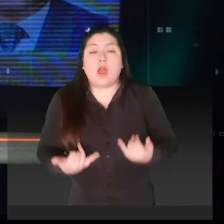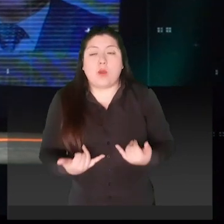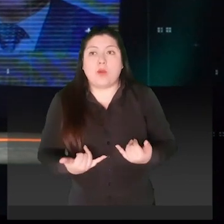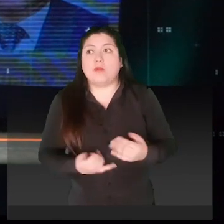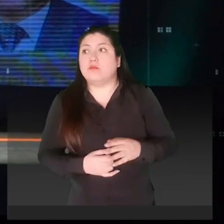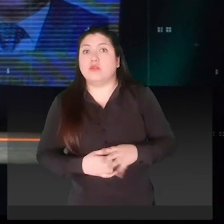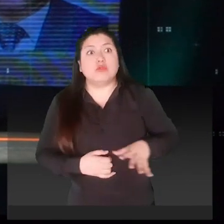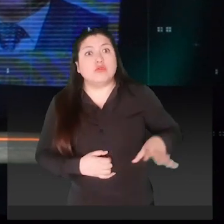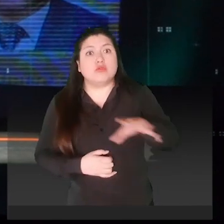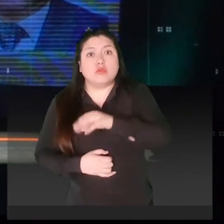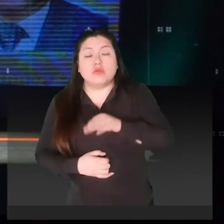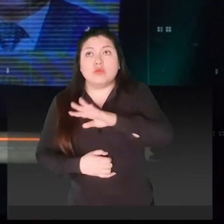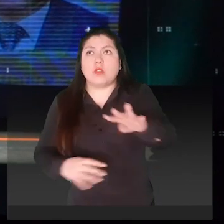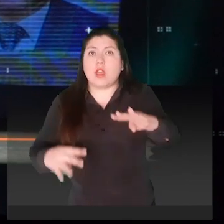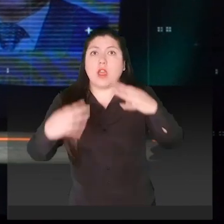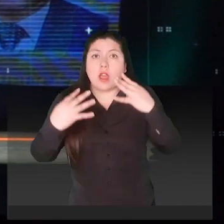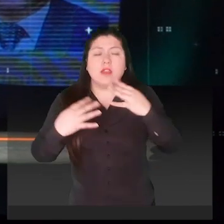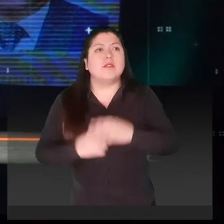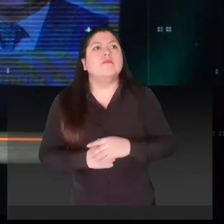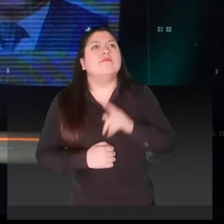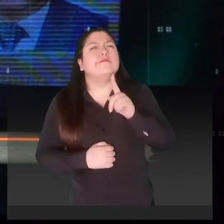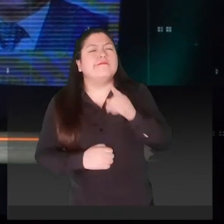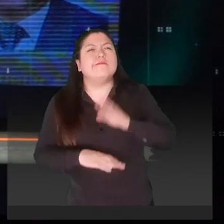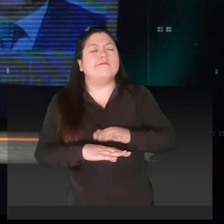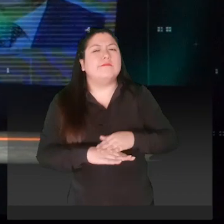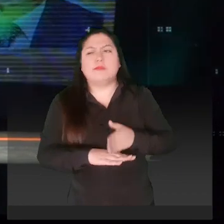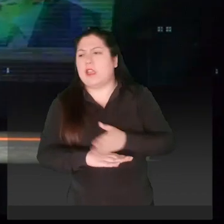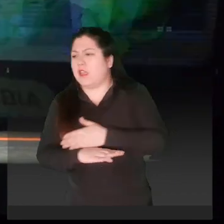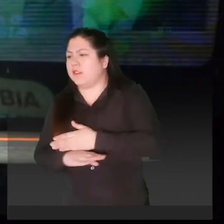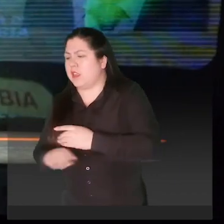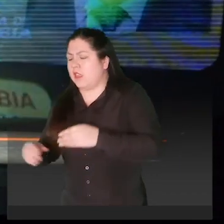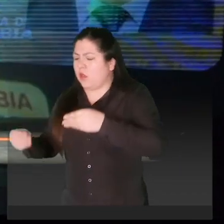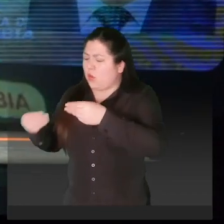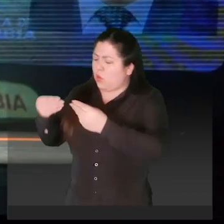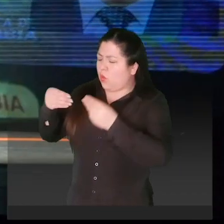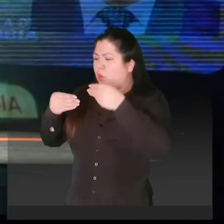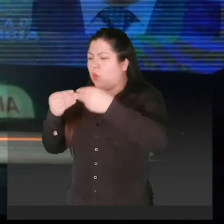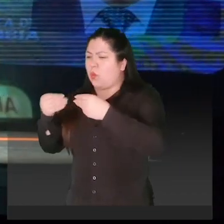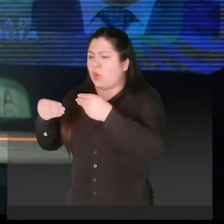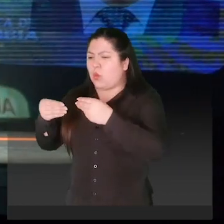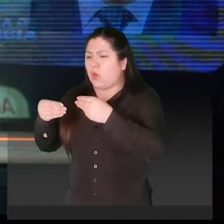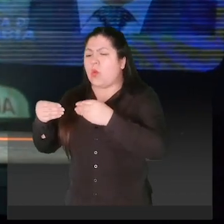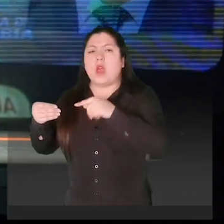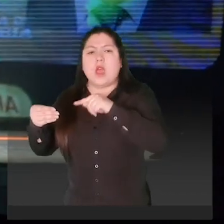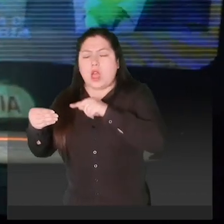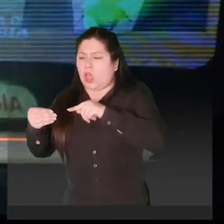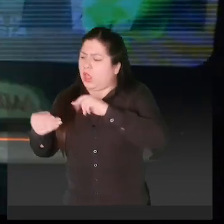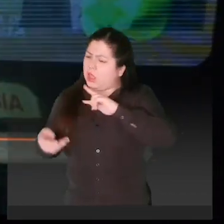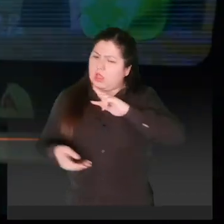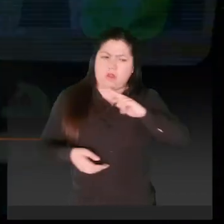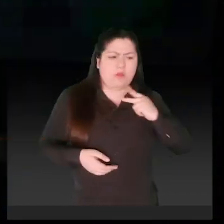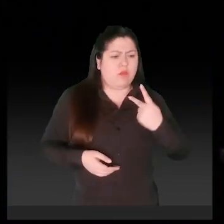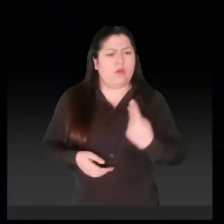de lo que era un holograma plastificado a lo que hoy es en día la cédula electrónica y